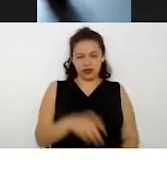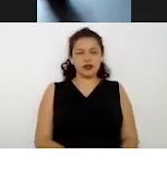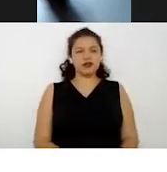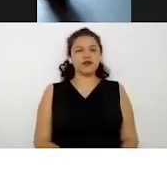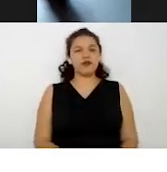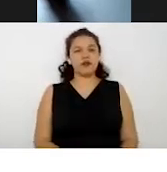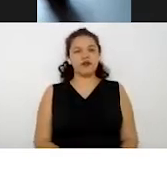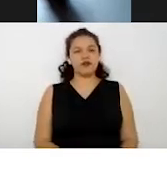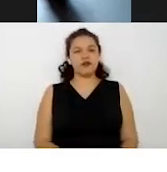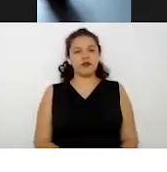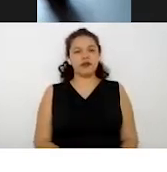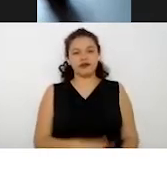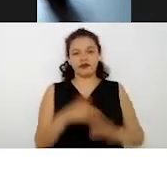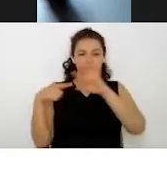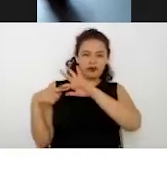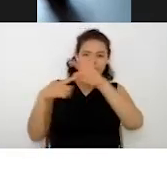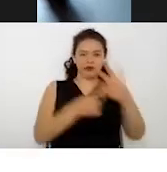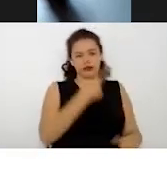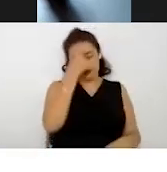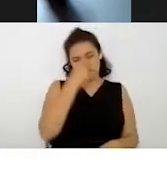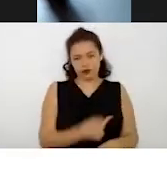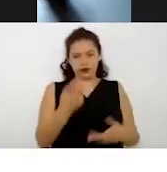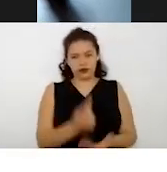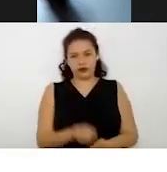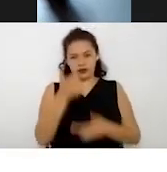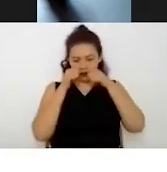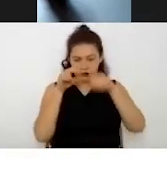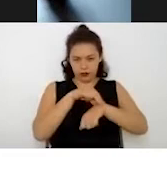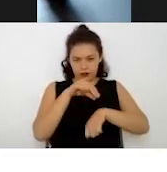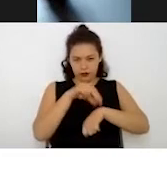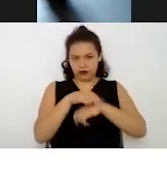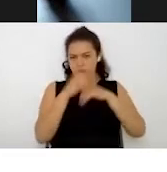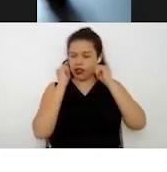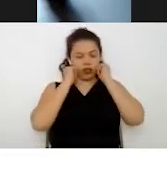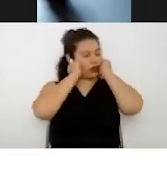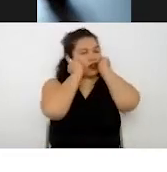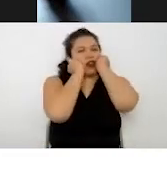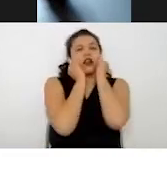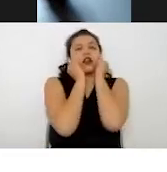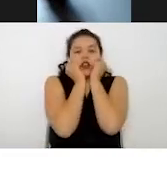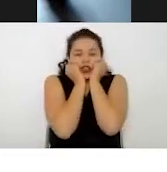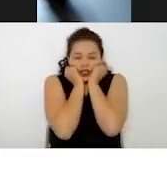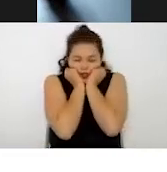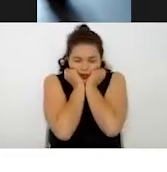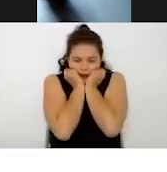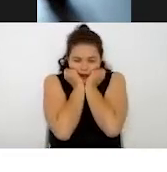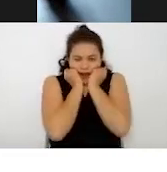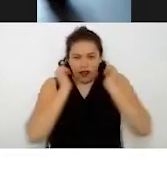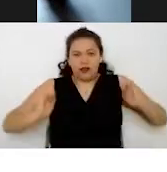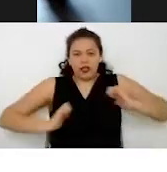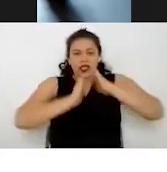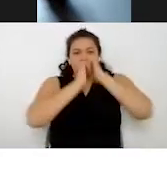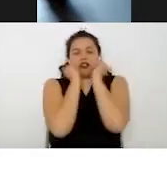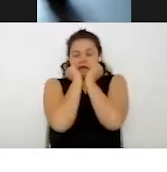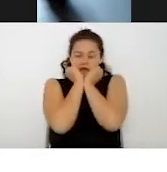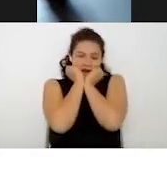guiar en los primeros auxilios. ¿Ok? No importa la emergencia que estemos atendiendo, siempre